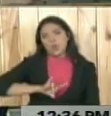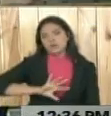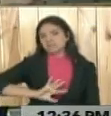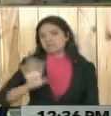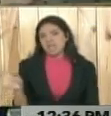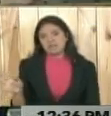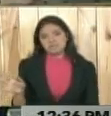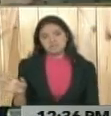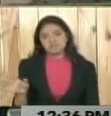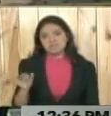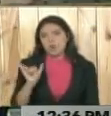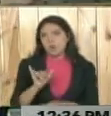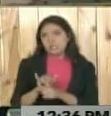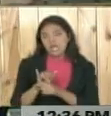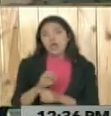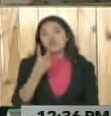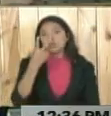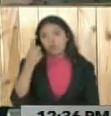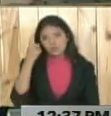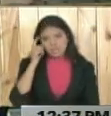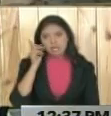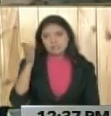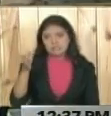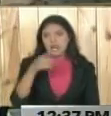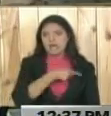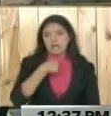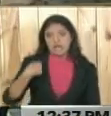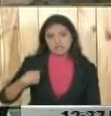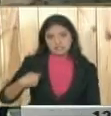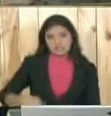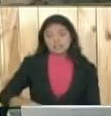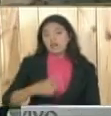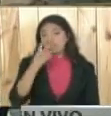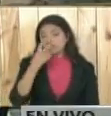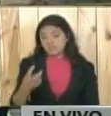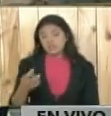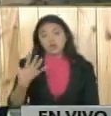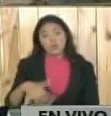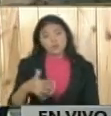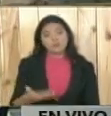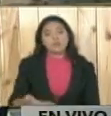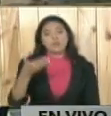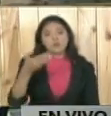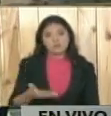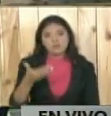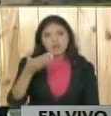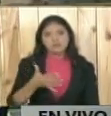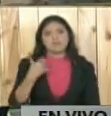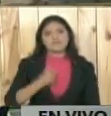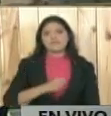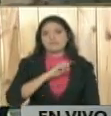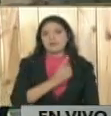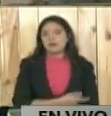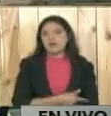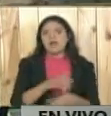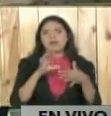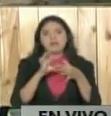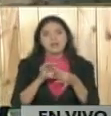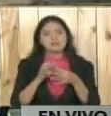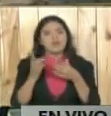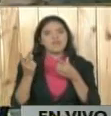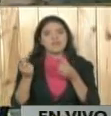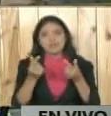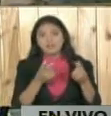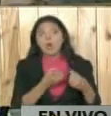estuvo informando, tiene ya dos días en la China, en una visita muy importante para solidificar las alianzas financieras.